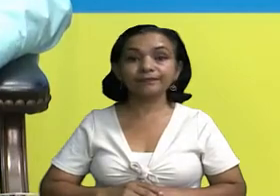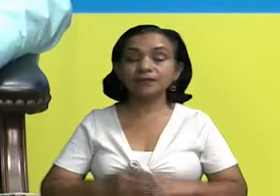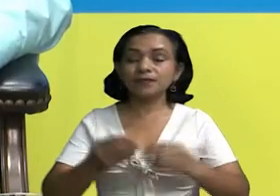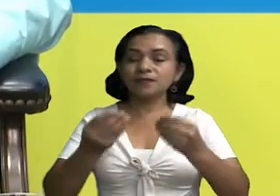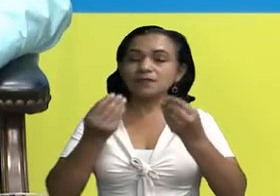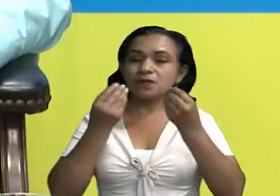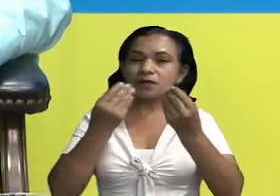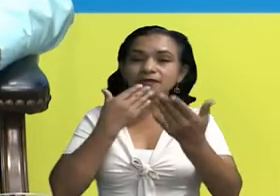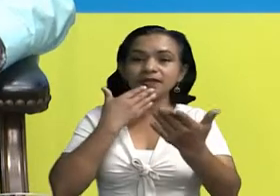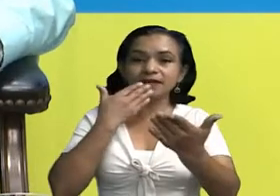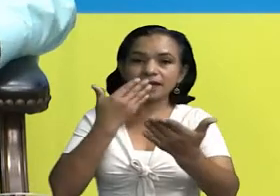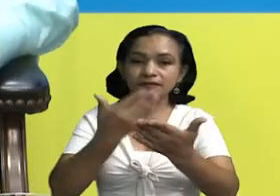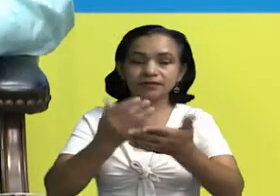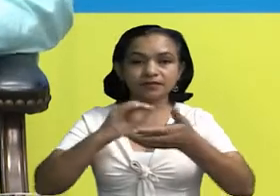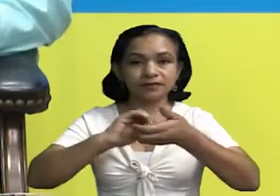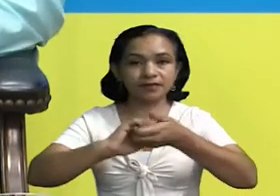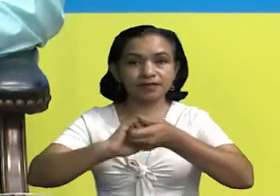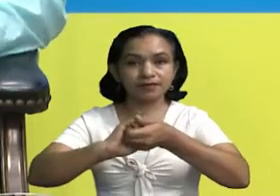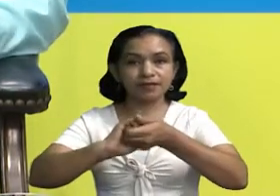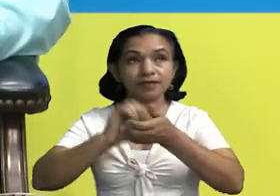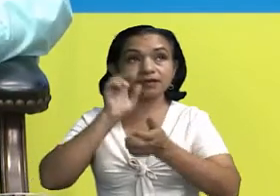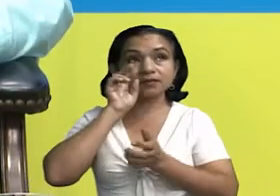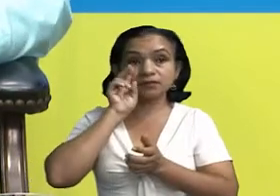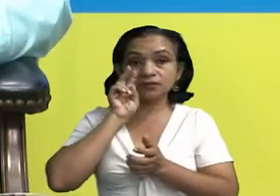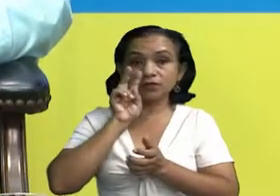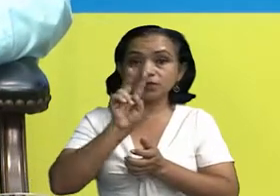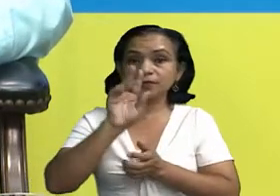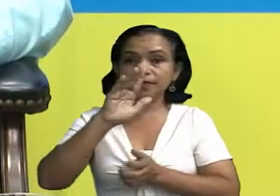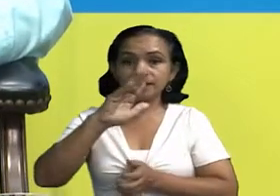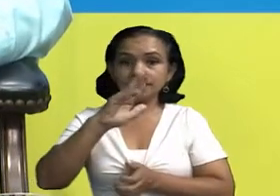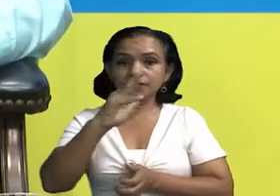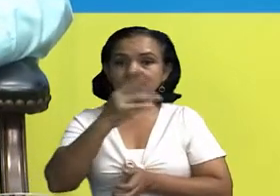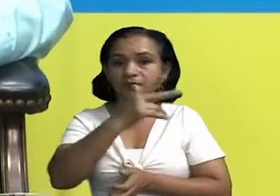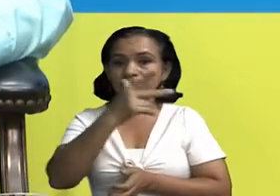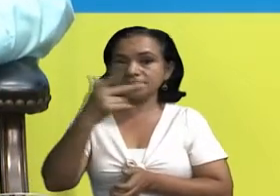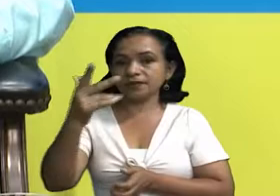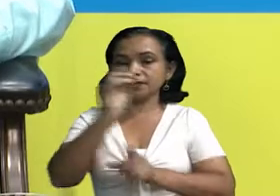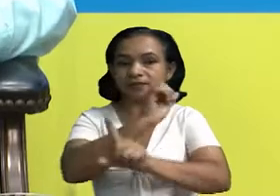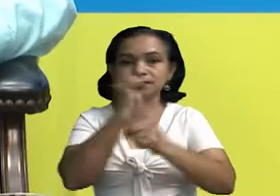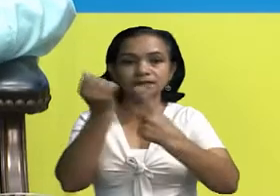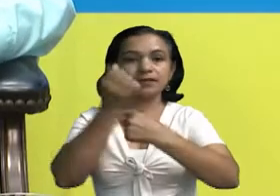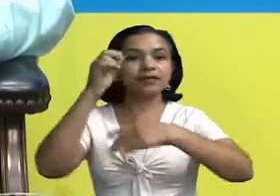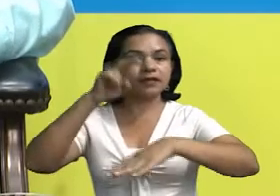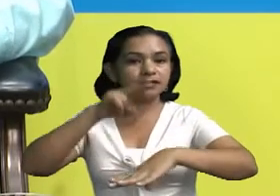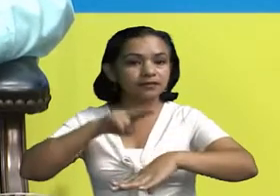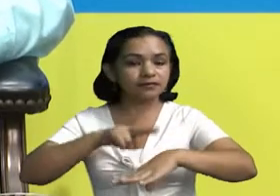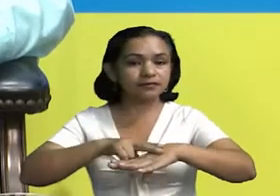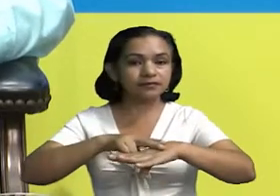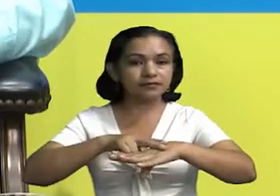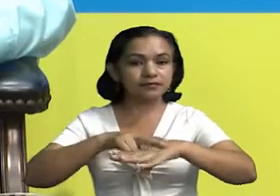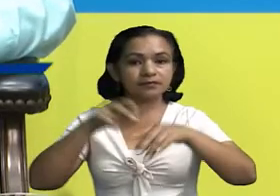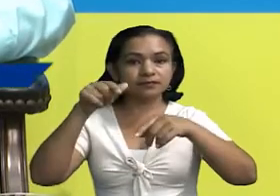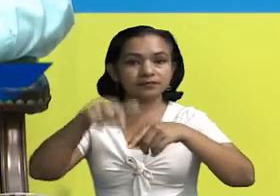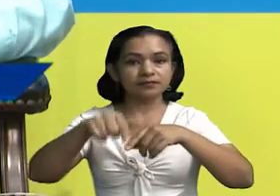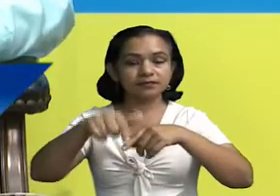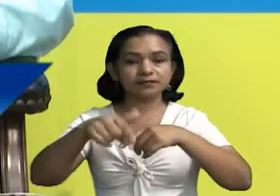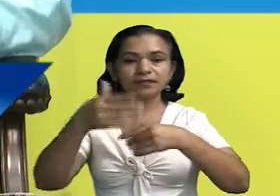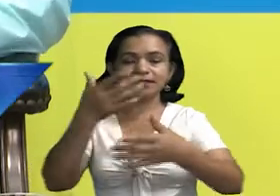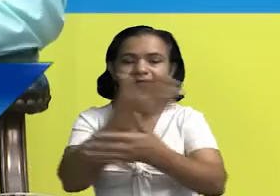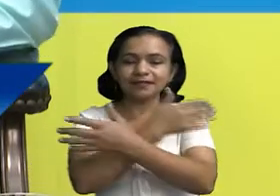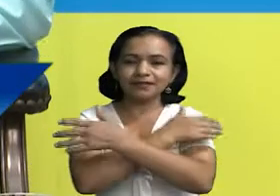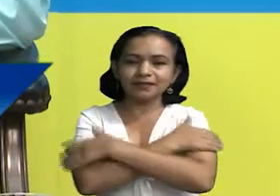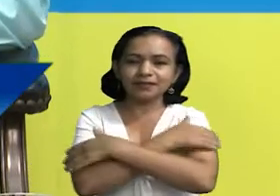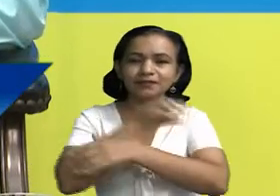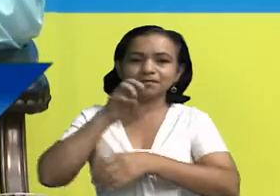Mil gracias, amigos televidentes, por su fiel sintonía. El canal 98, el canal parlamentario, el canal de la Asamblea Nacional. Les saluda